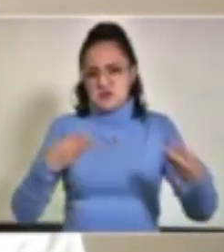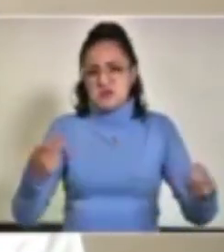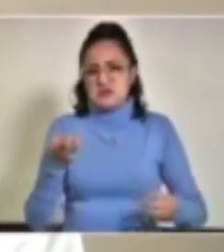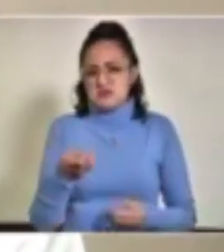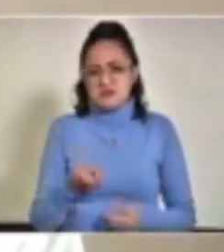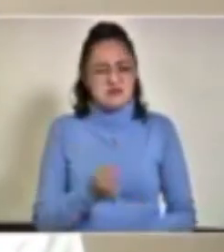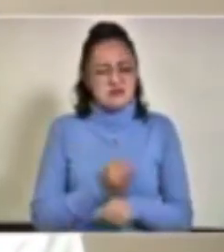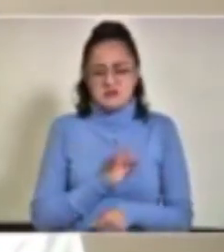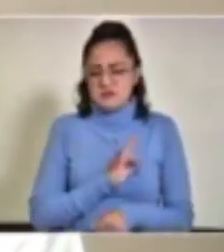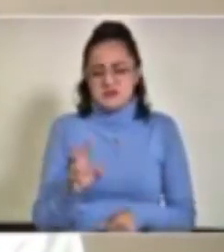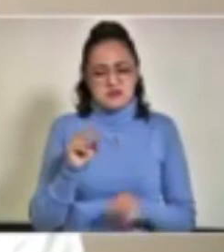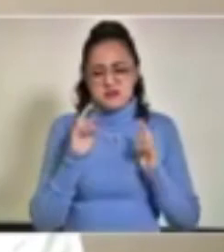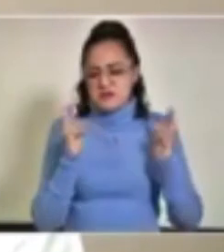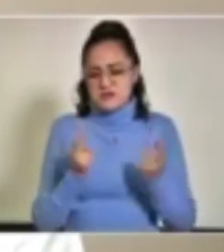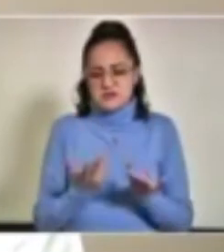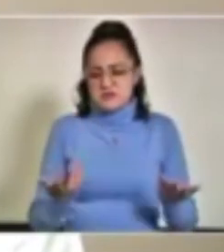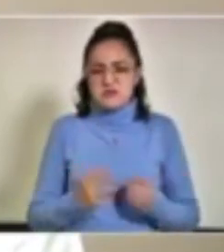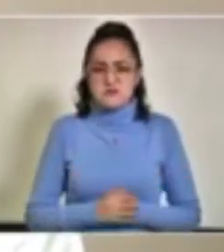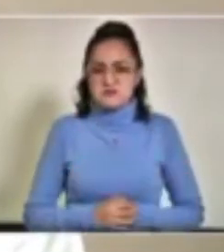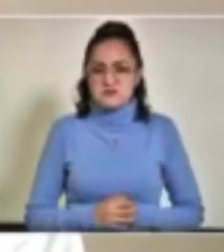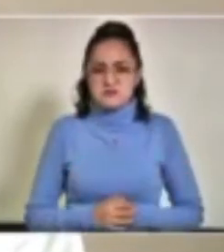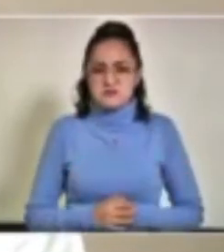no puede haber reuniones colectivas